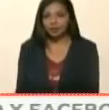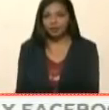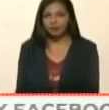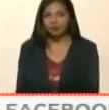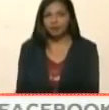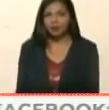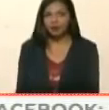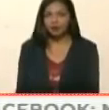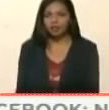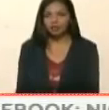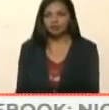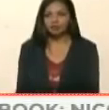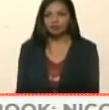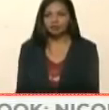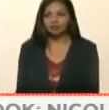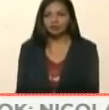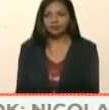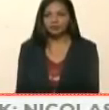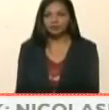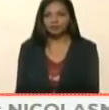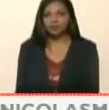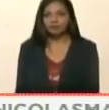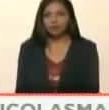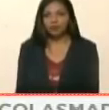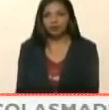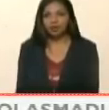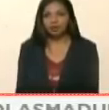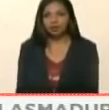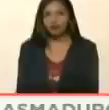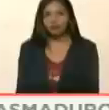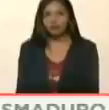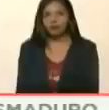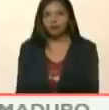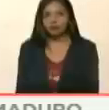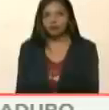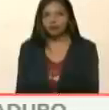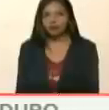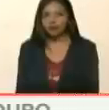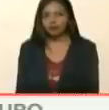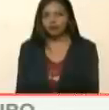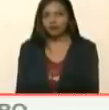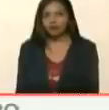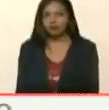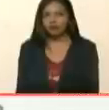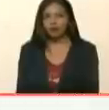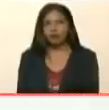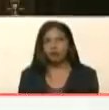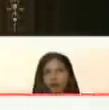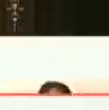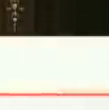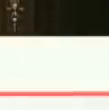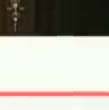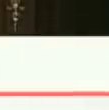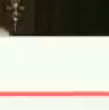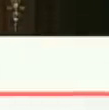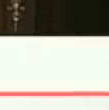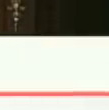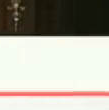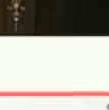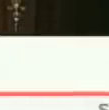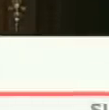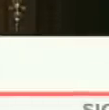Venezuela. El día de hoy efectuamos una reunión con las 8 empresas pulverizadoras de leche que existen en el